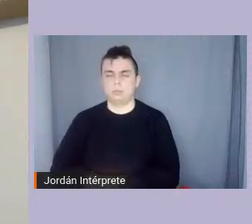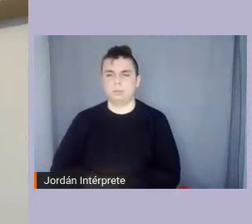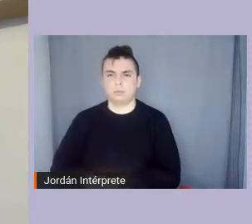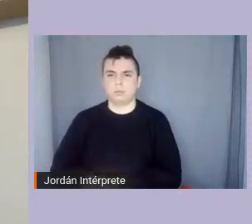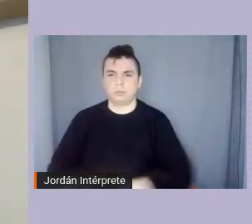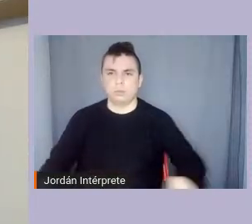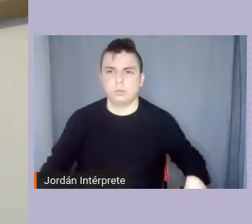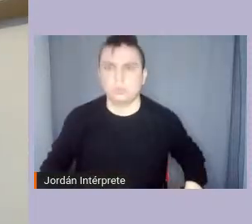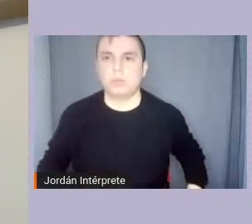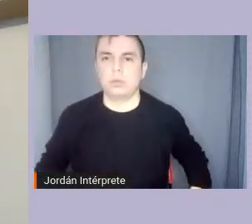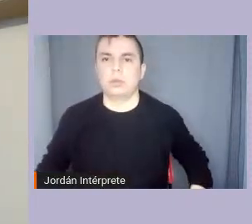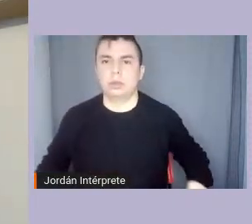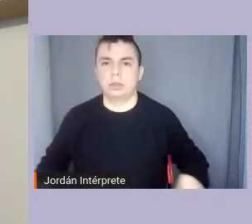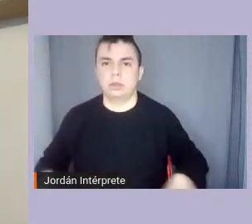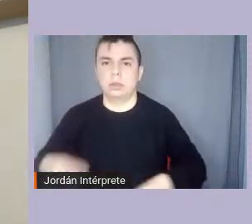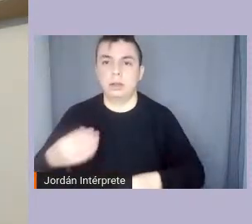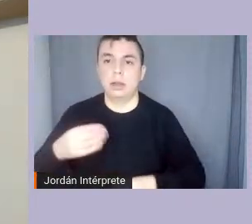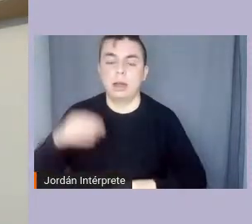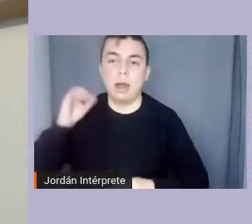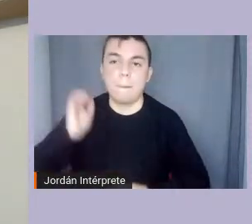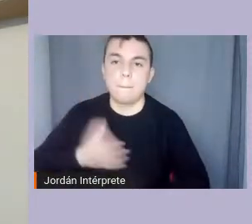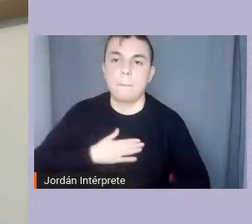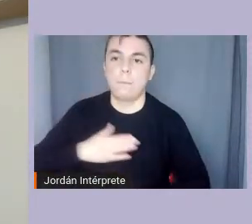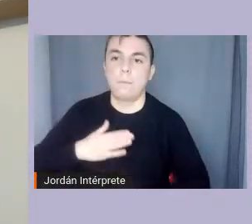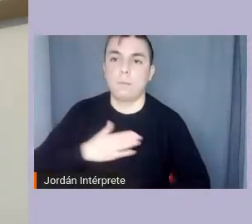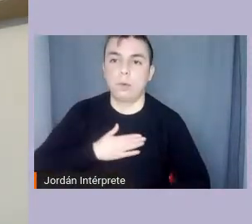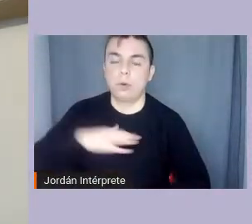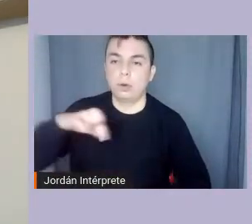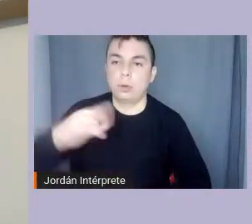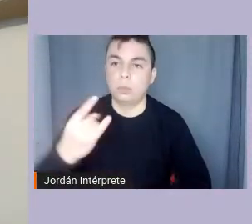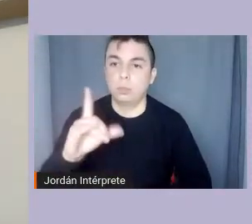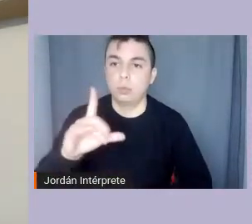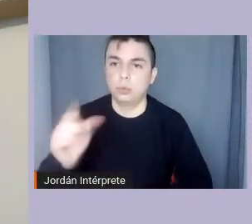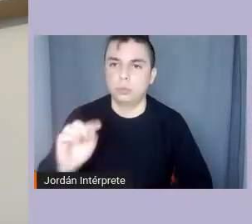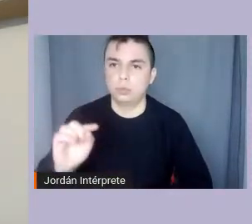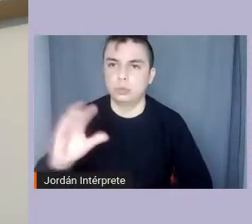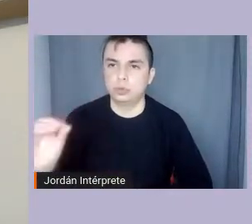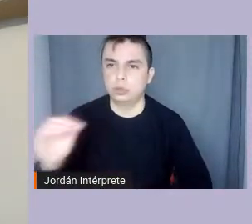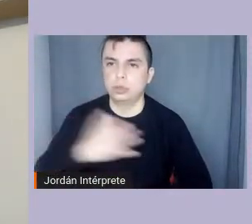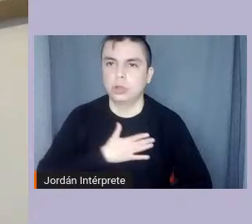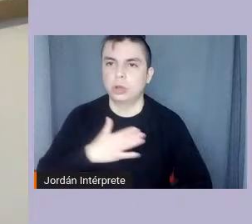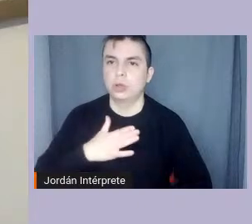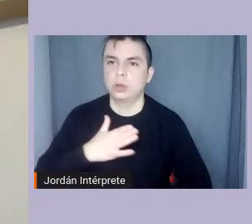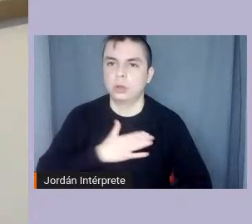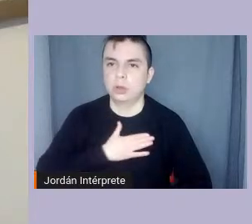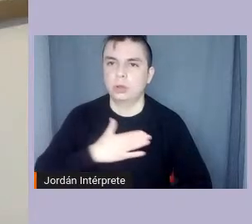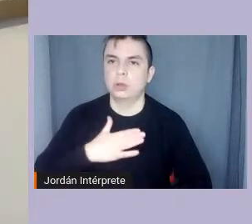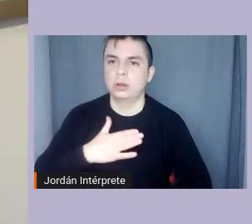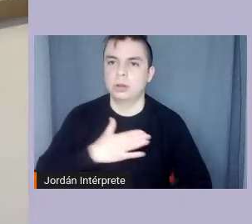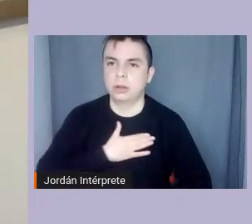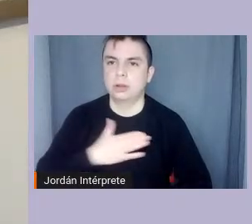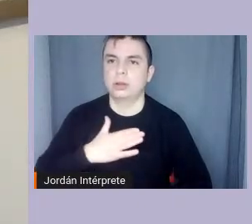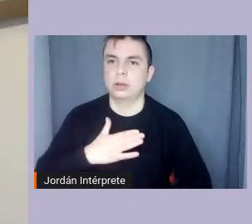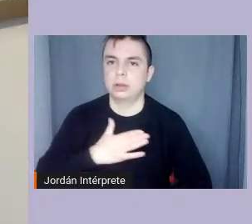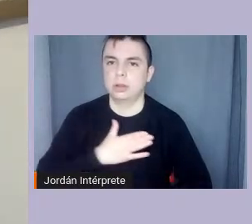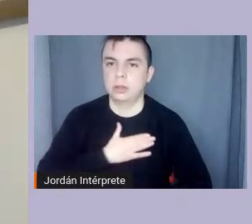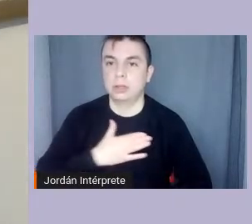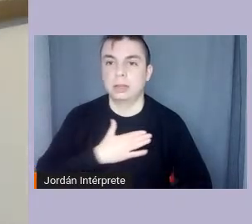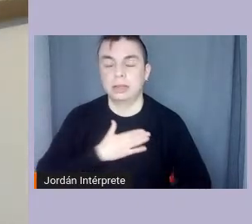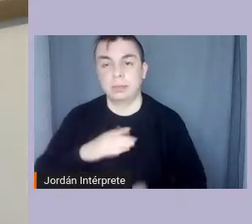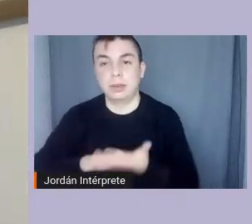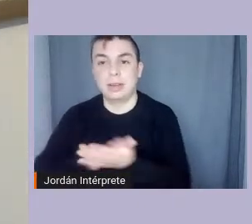El pulso es el corazón de la música. Hoy desperté con ganas